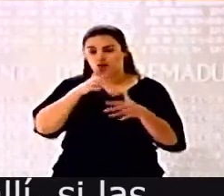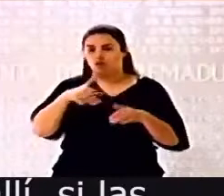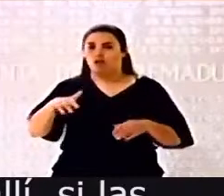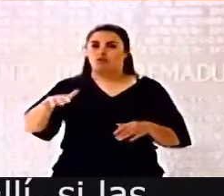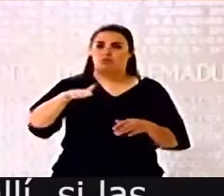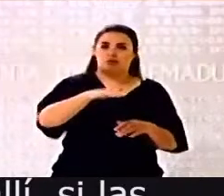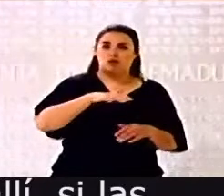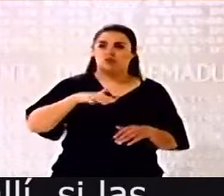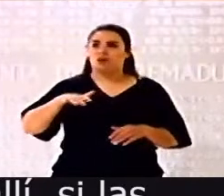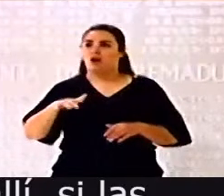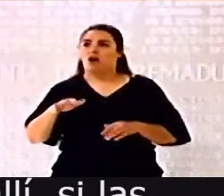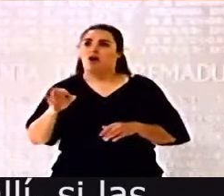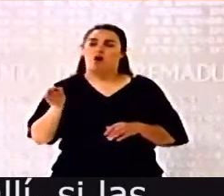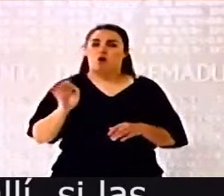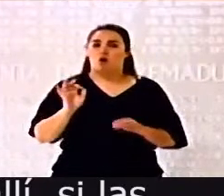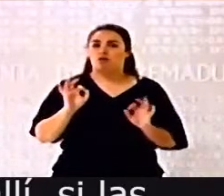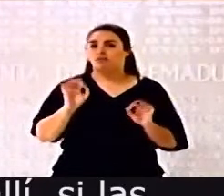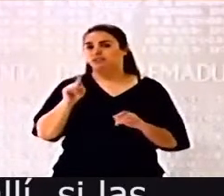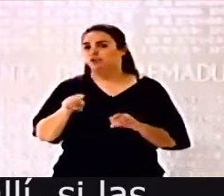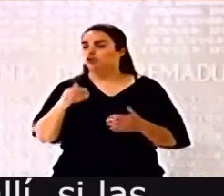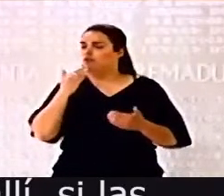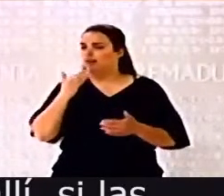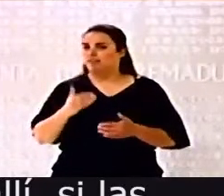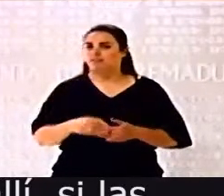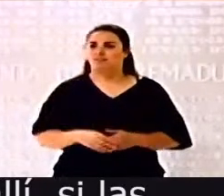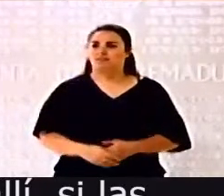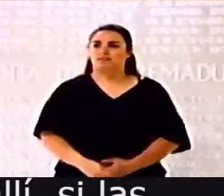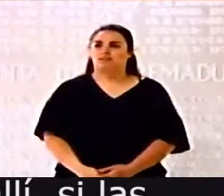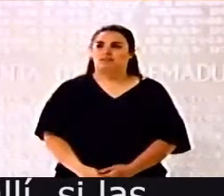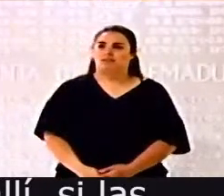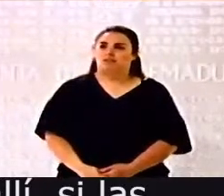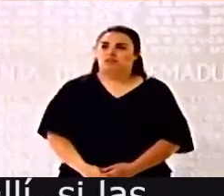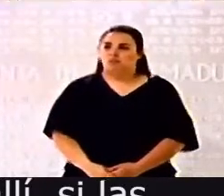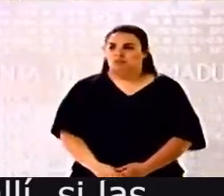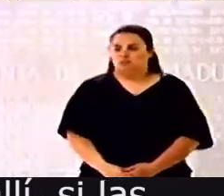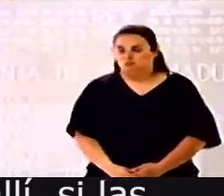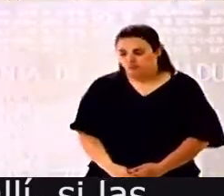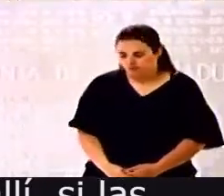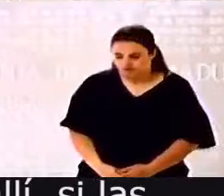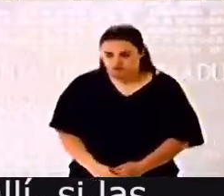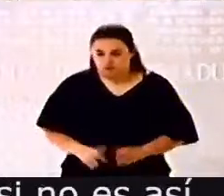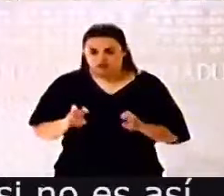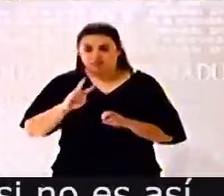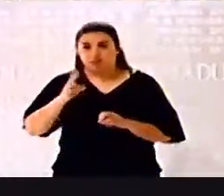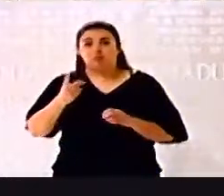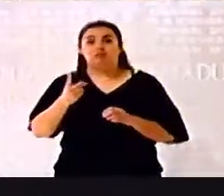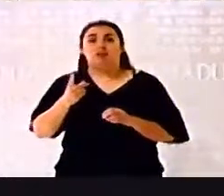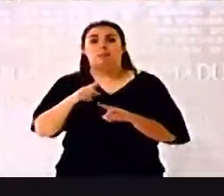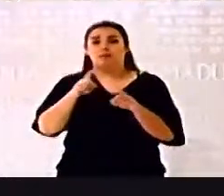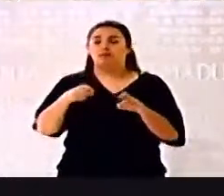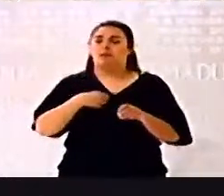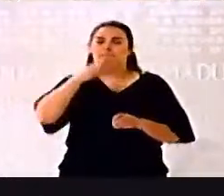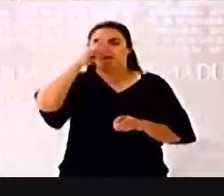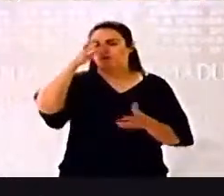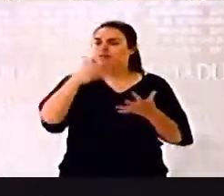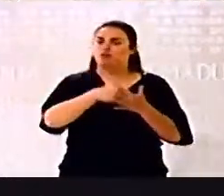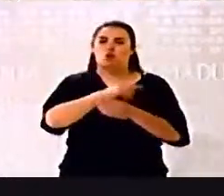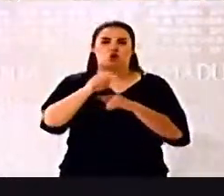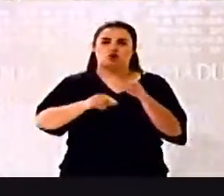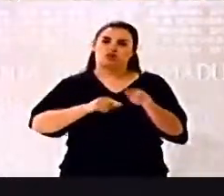zona o si no es así. Muchas gracias. Con respecto a la segunda pregunta, nos preocupan todos los contagios que se